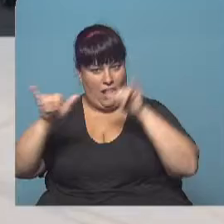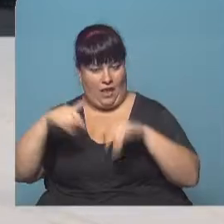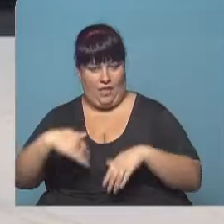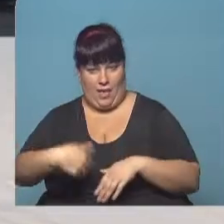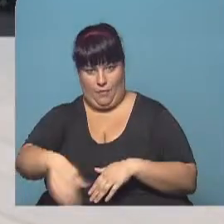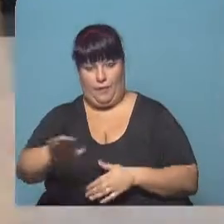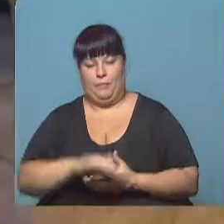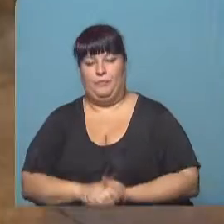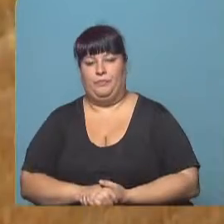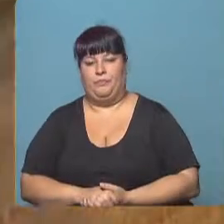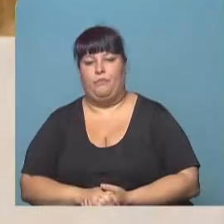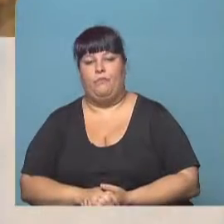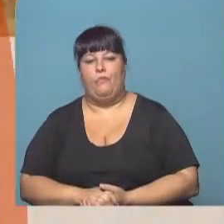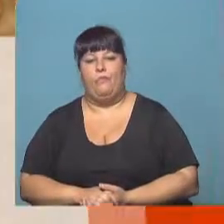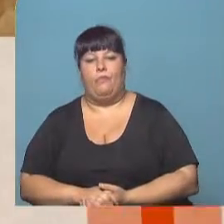volar.